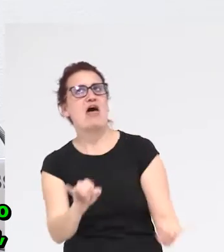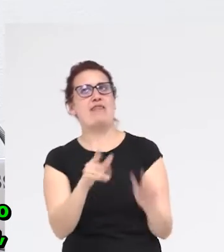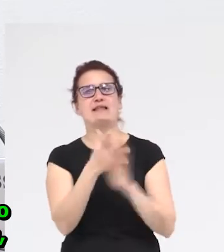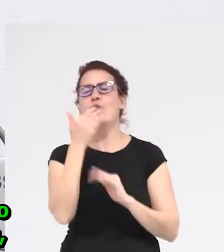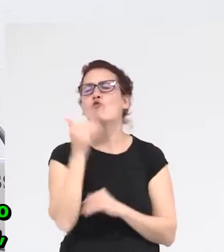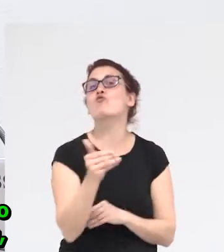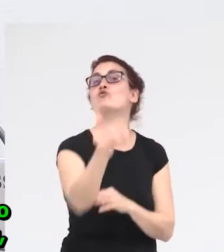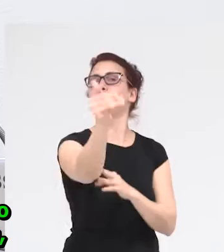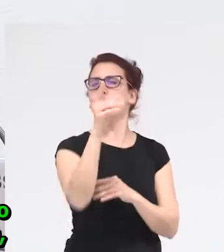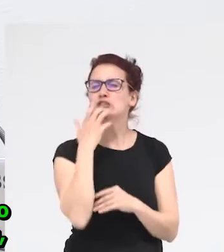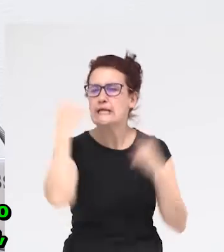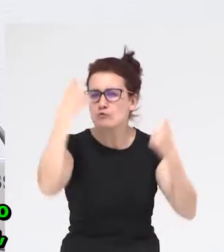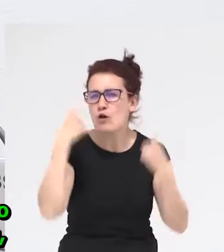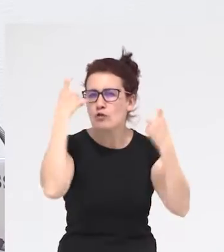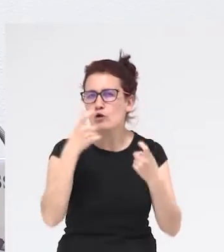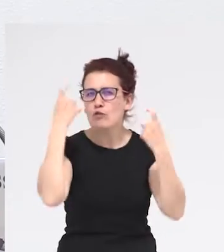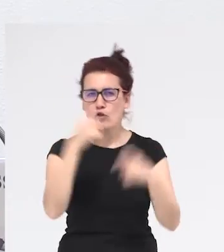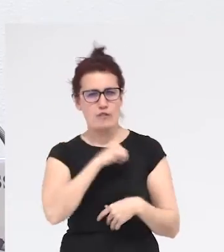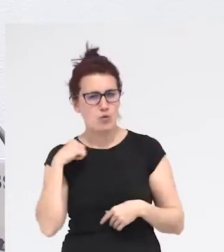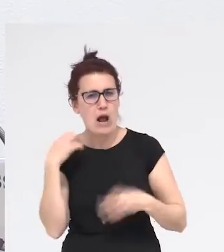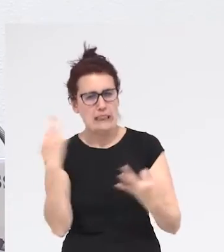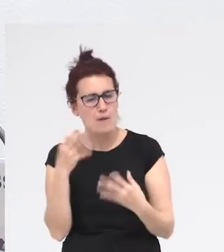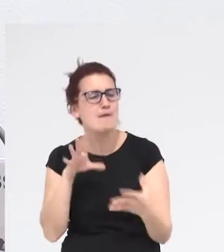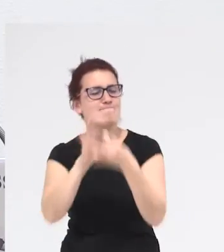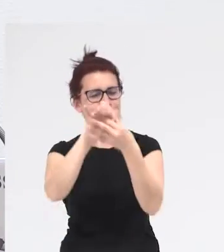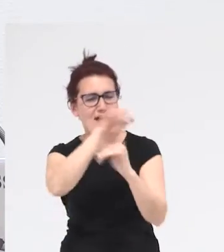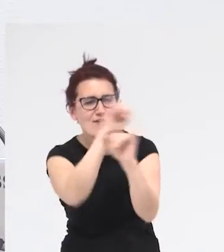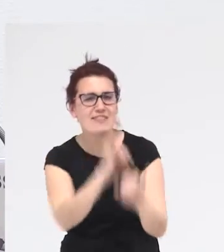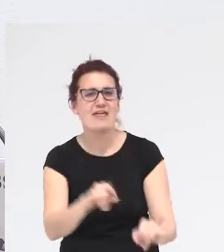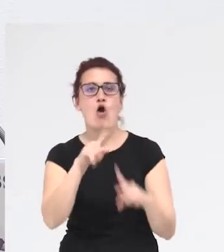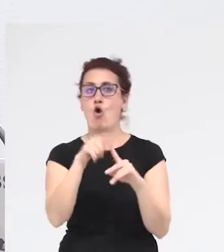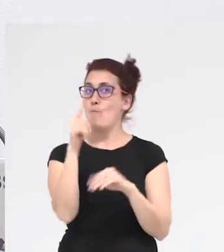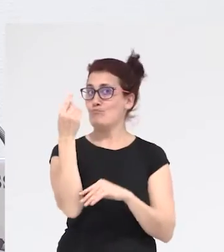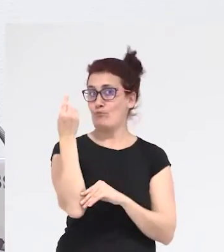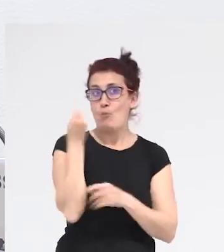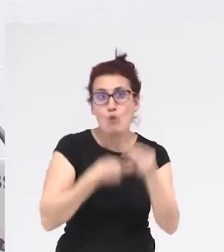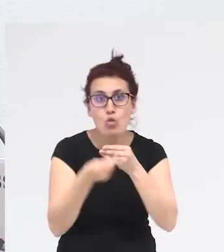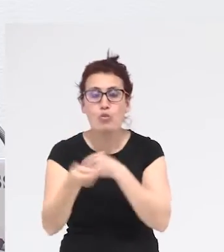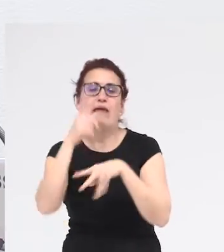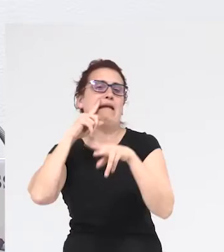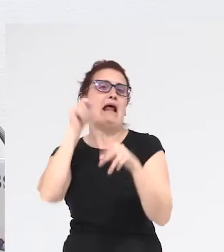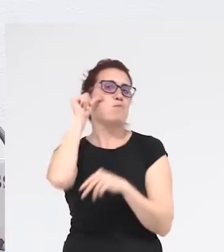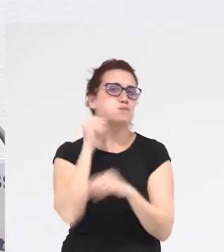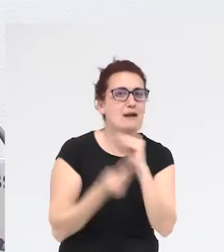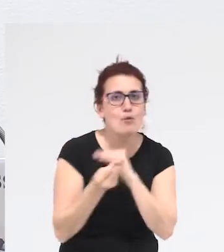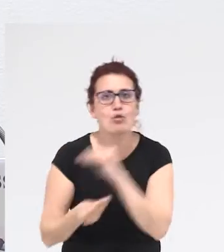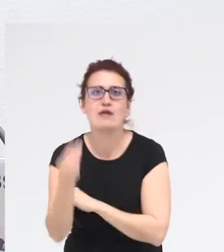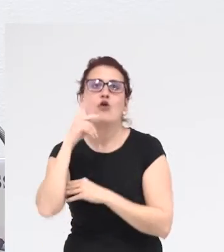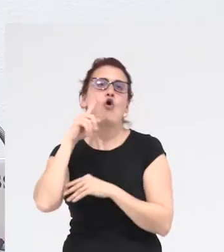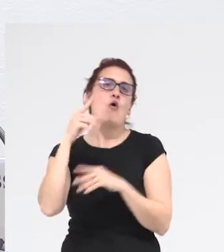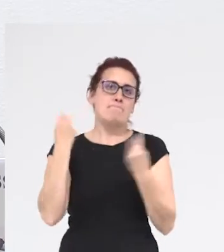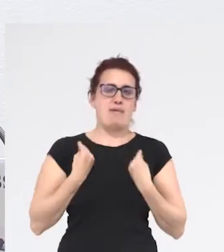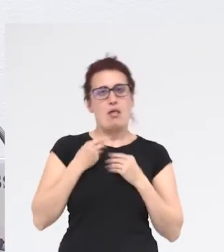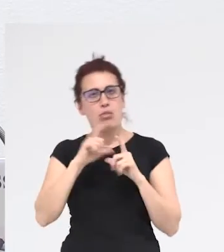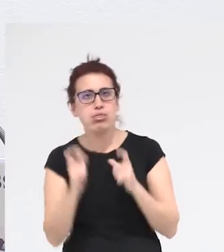en un futuro a costa de esfuerzos individuales, que tienen que ver con producir, con reproducir, con reproducción de la vida